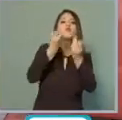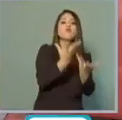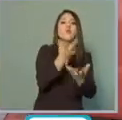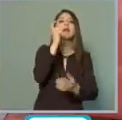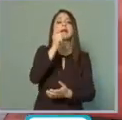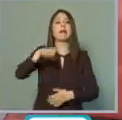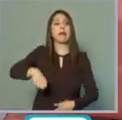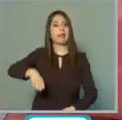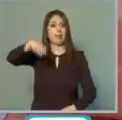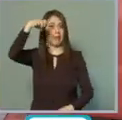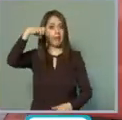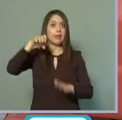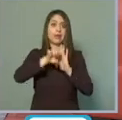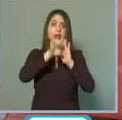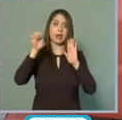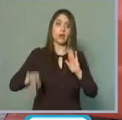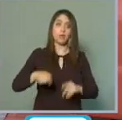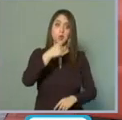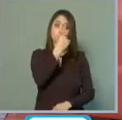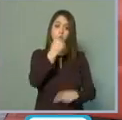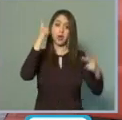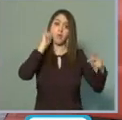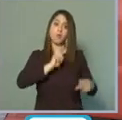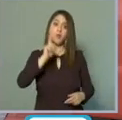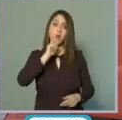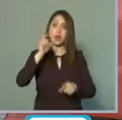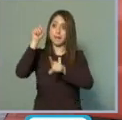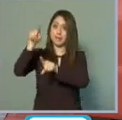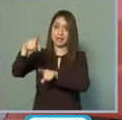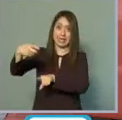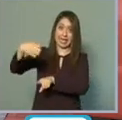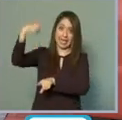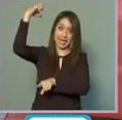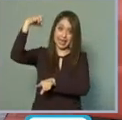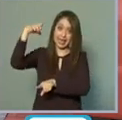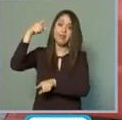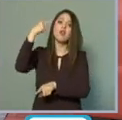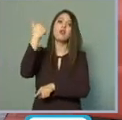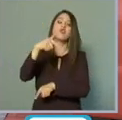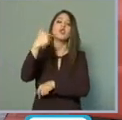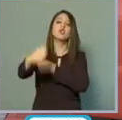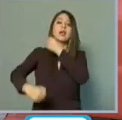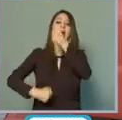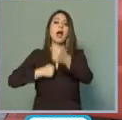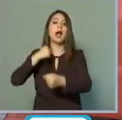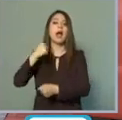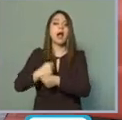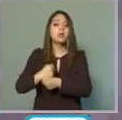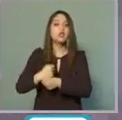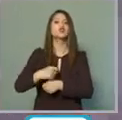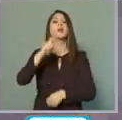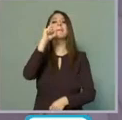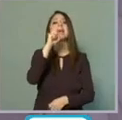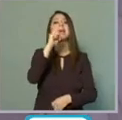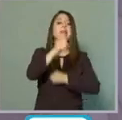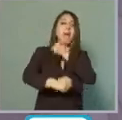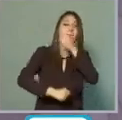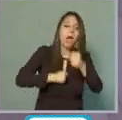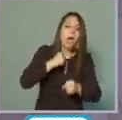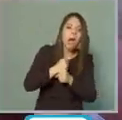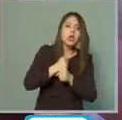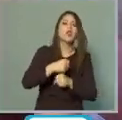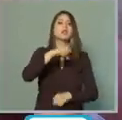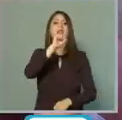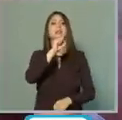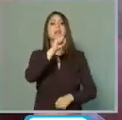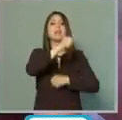¿no? No va a pesar lo mismo una mujer de tu edad que tiene 12 años, que tiene 20 años, que tiene